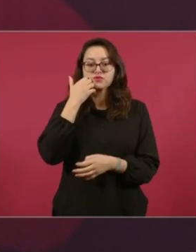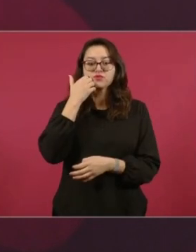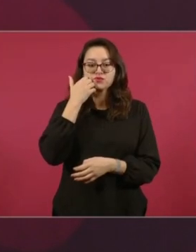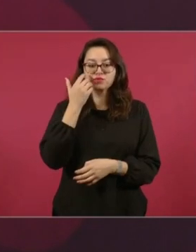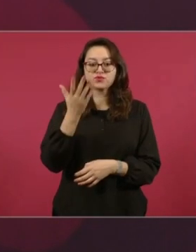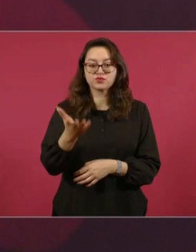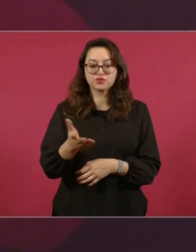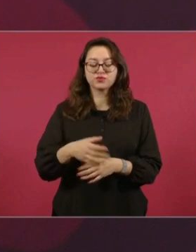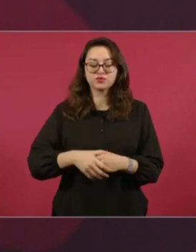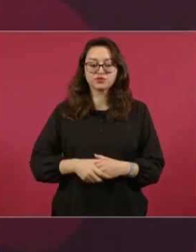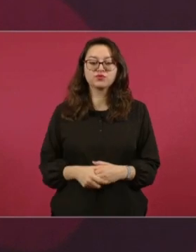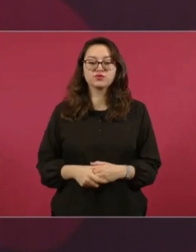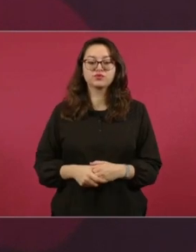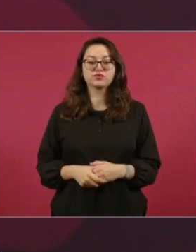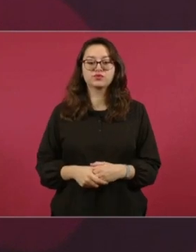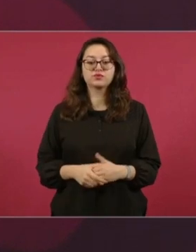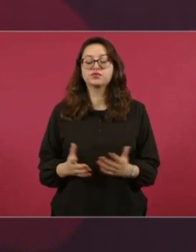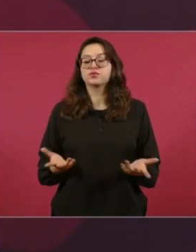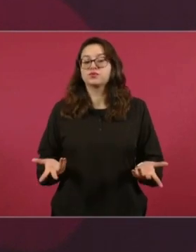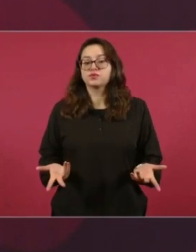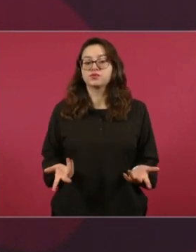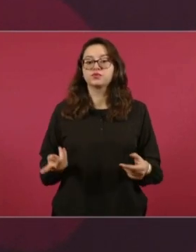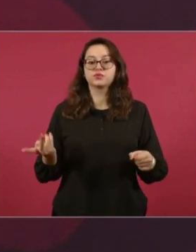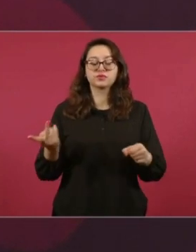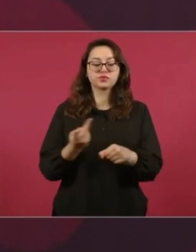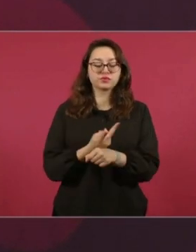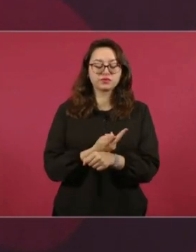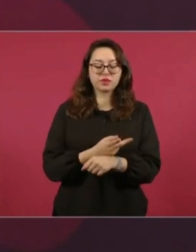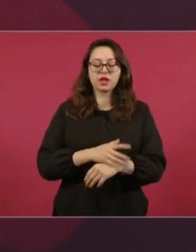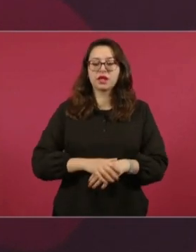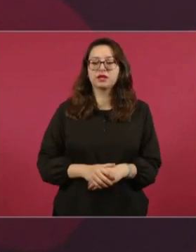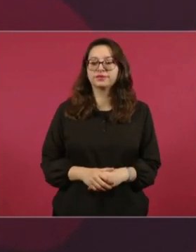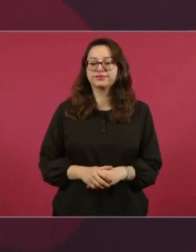se transmite esta mañanera,